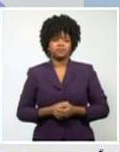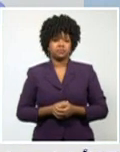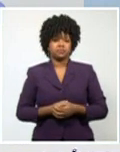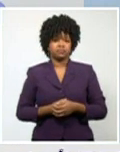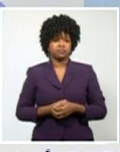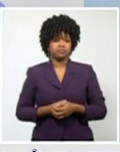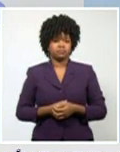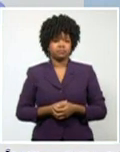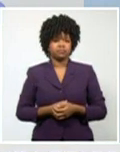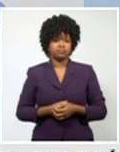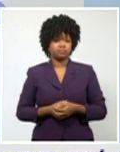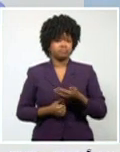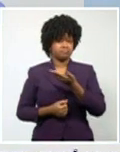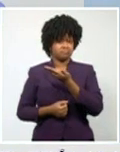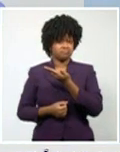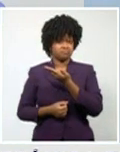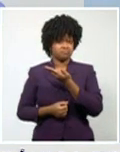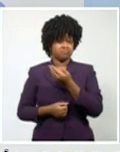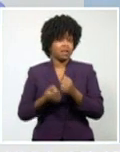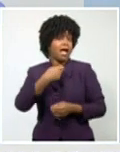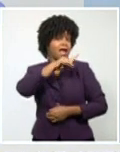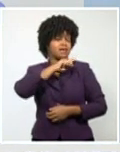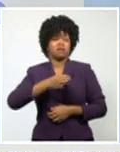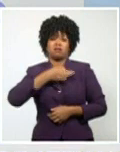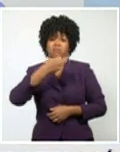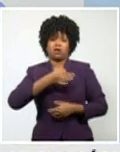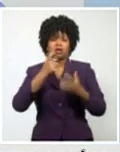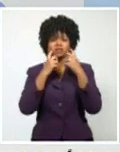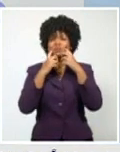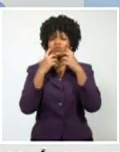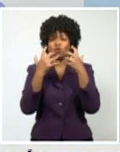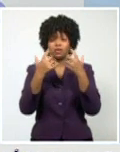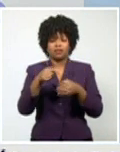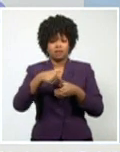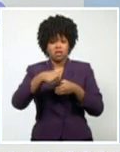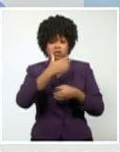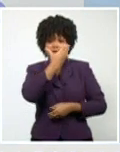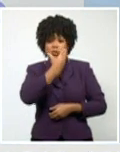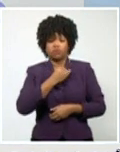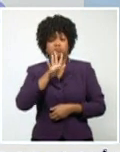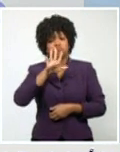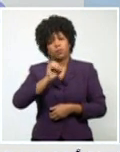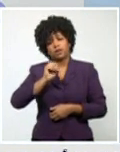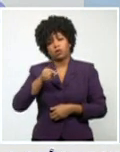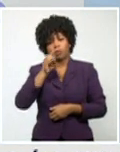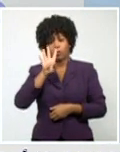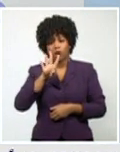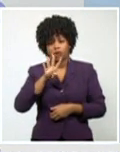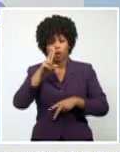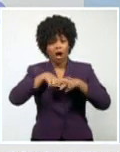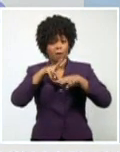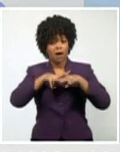fue interesante, la tasa acumulada, la Isla 50,4, La Habana 42,2,